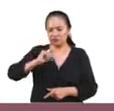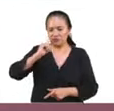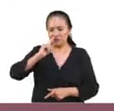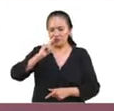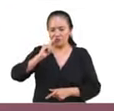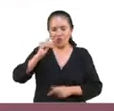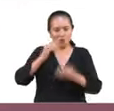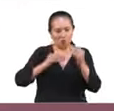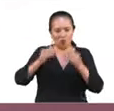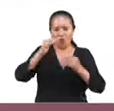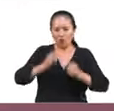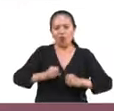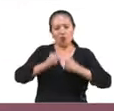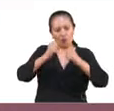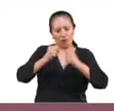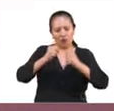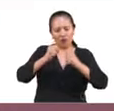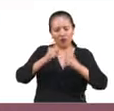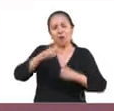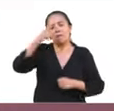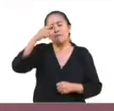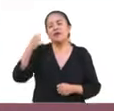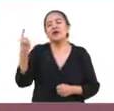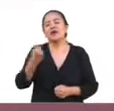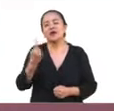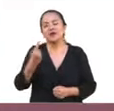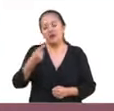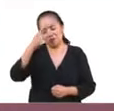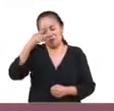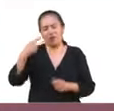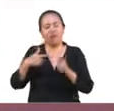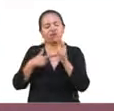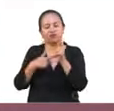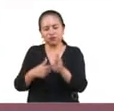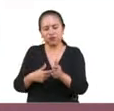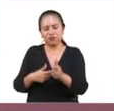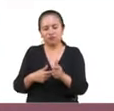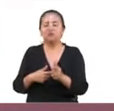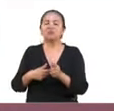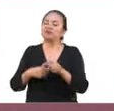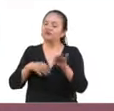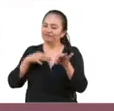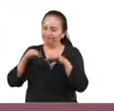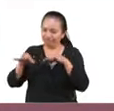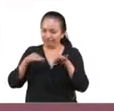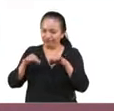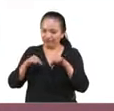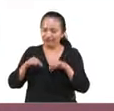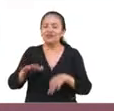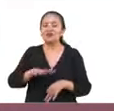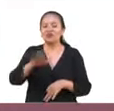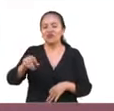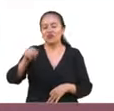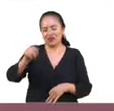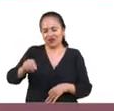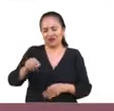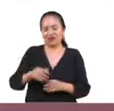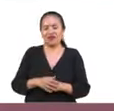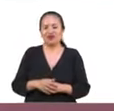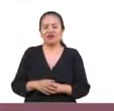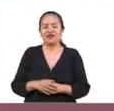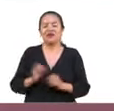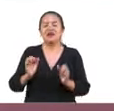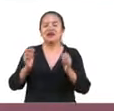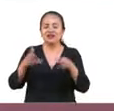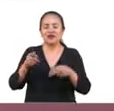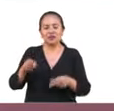las Mujeres Celtales para potenciar el desarrollo comunitario en San Jerónimo Tulijá, municipio de Chilón,